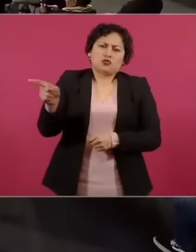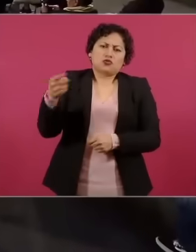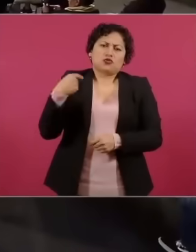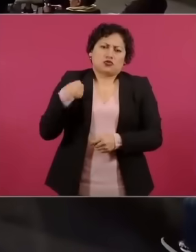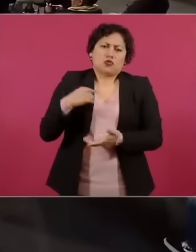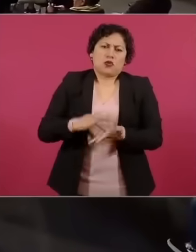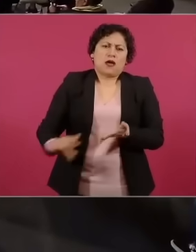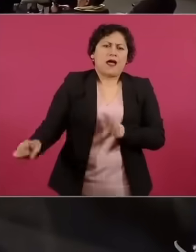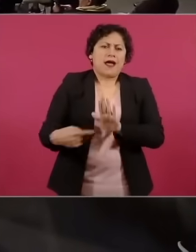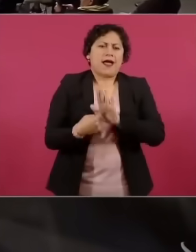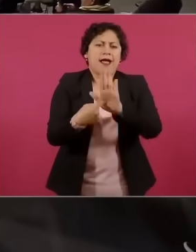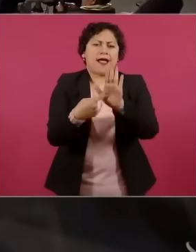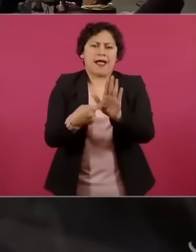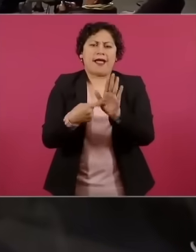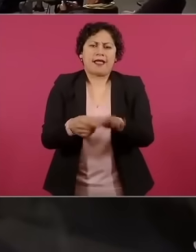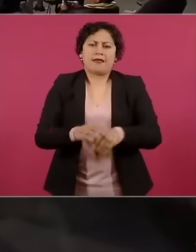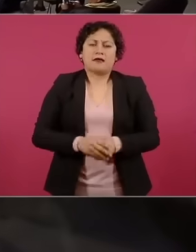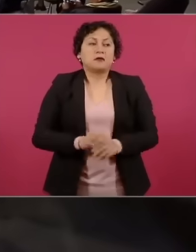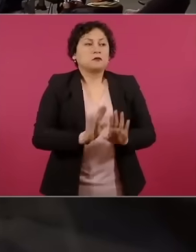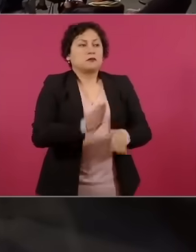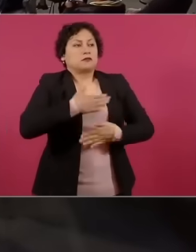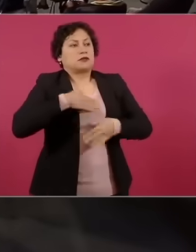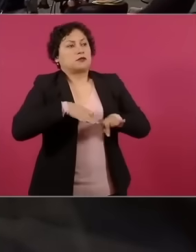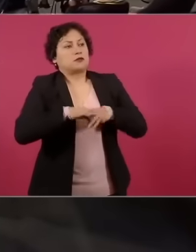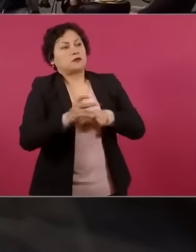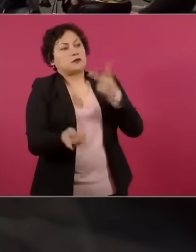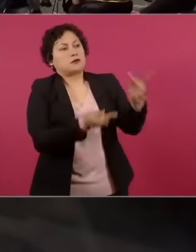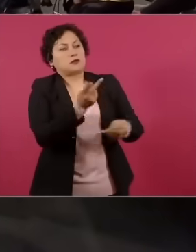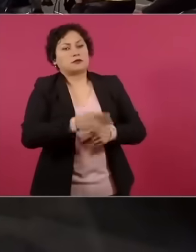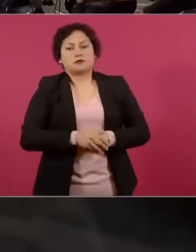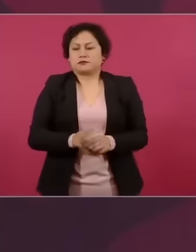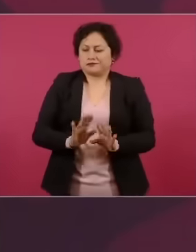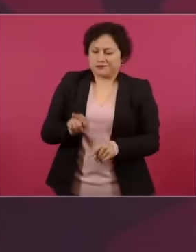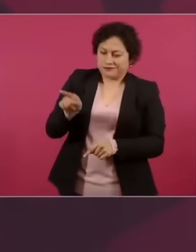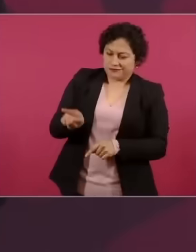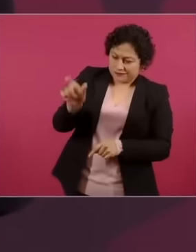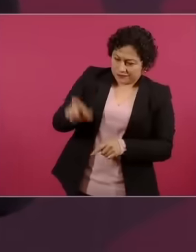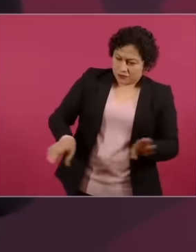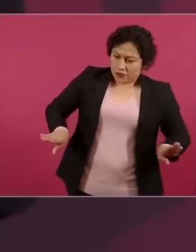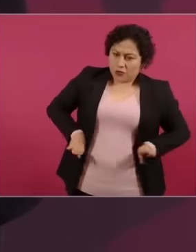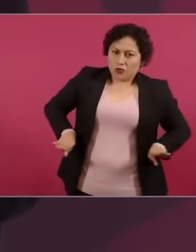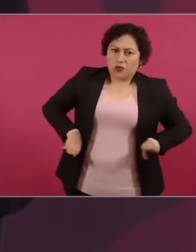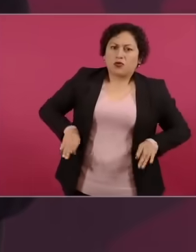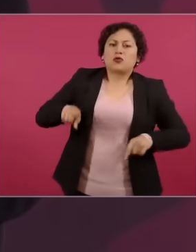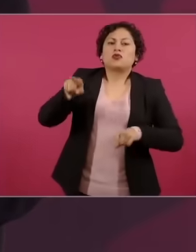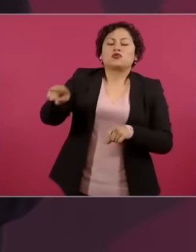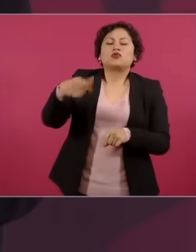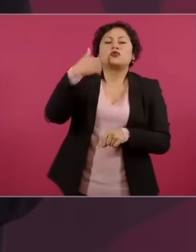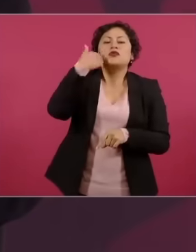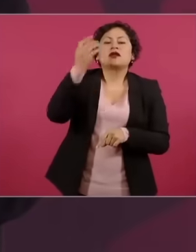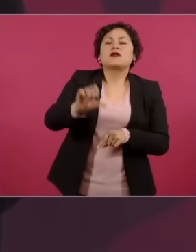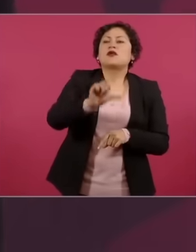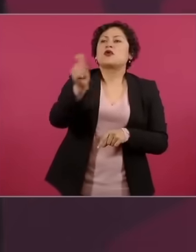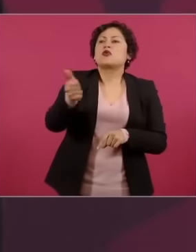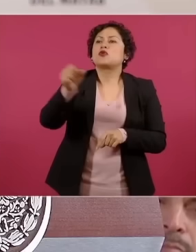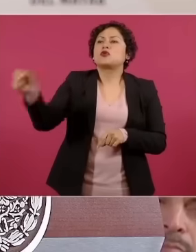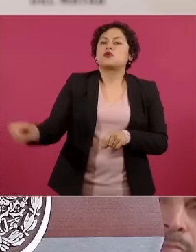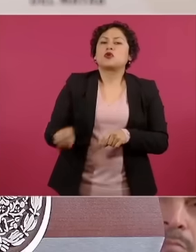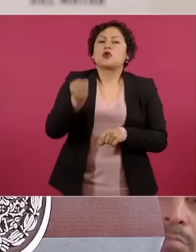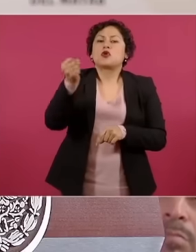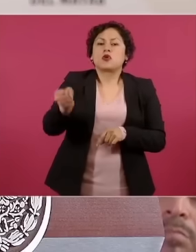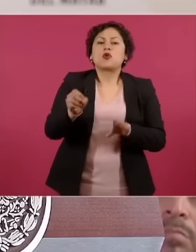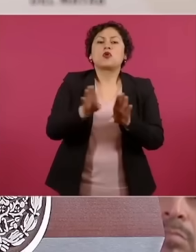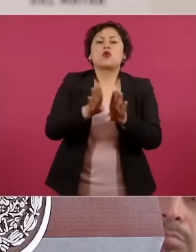es cuestionar, nuestro trabajo es hacer preguntas. Estás acostumbrado a eso, a poner a los que no tienen autoridad moral en el banquillo de